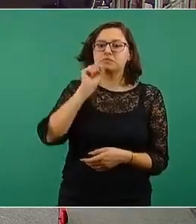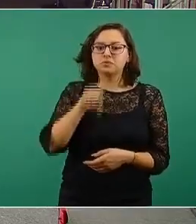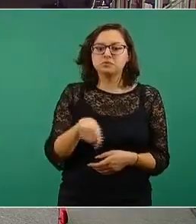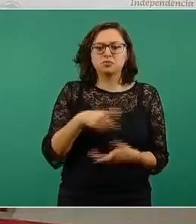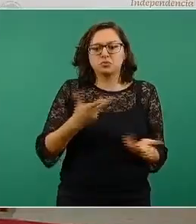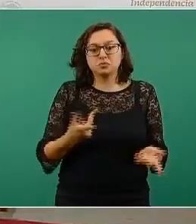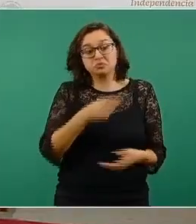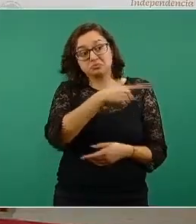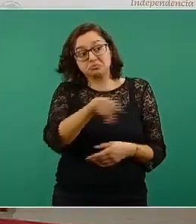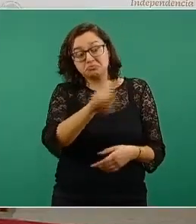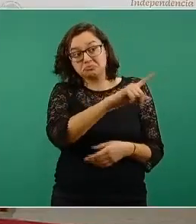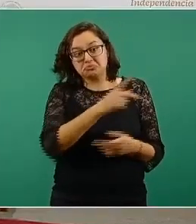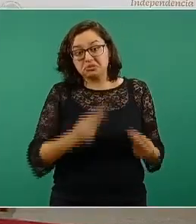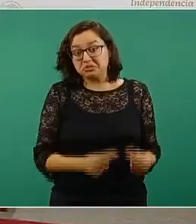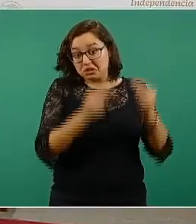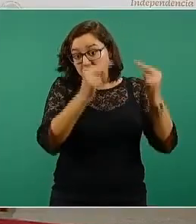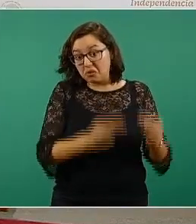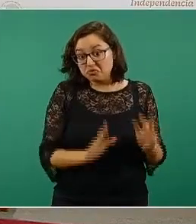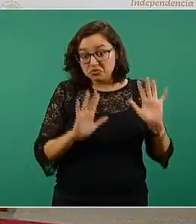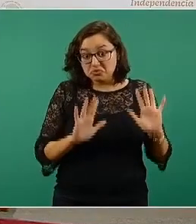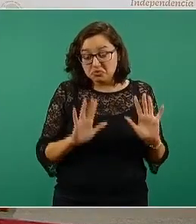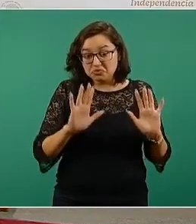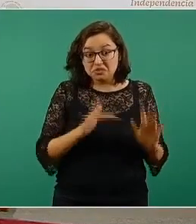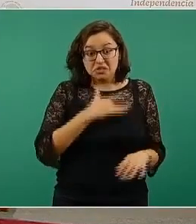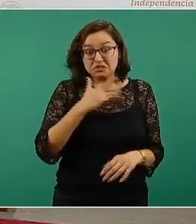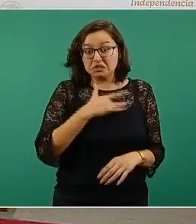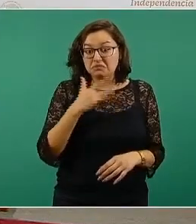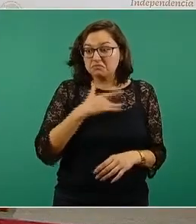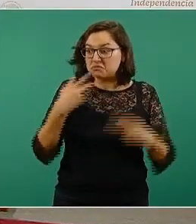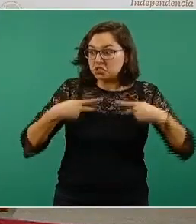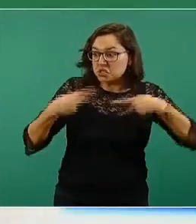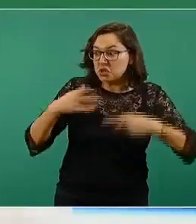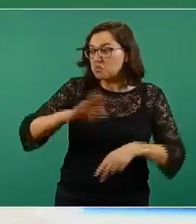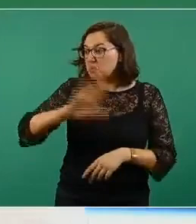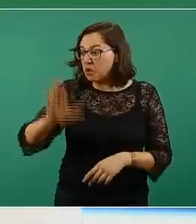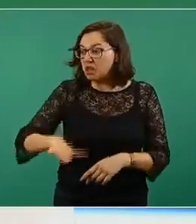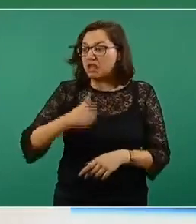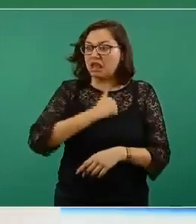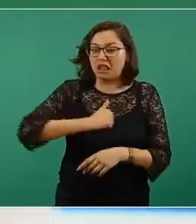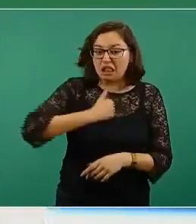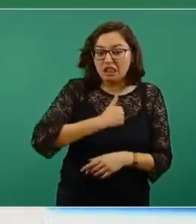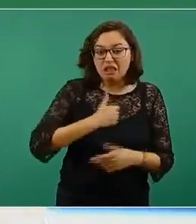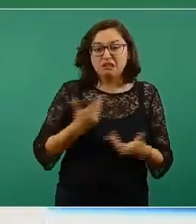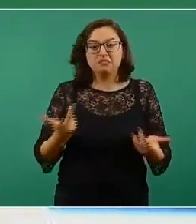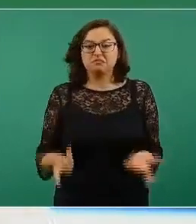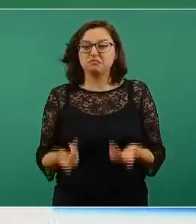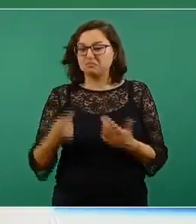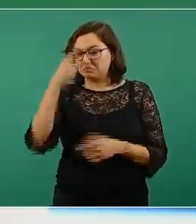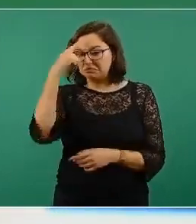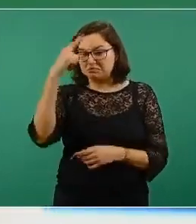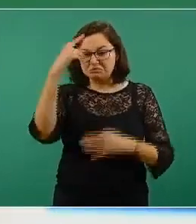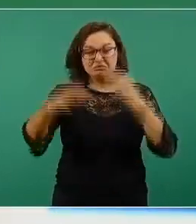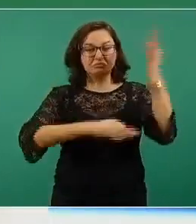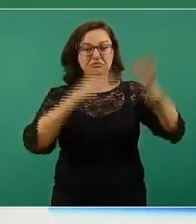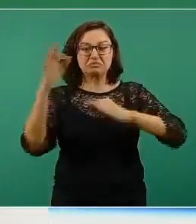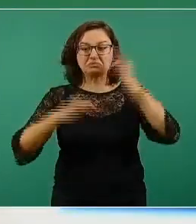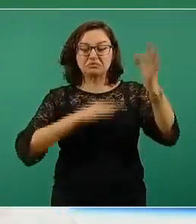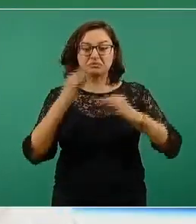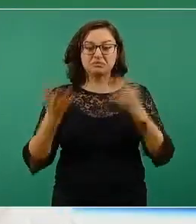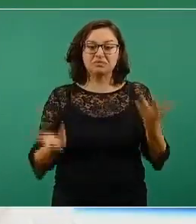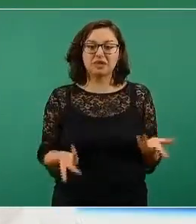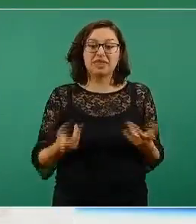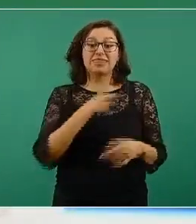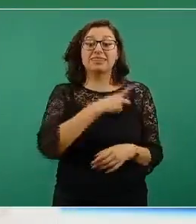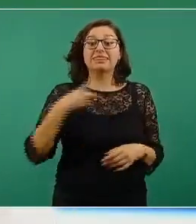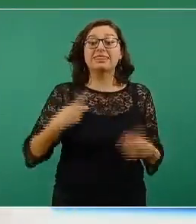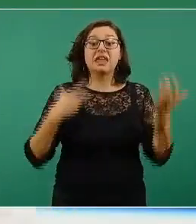sufra, desde luego que la gente muera, y entonces se han obsesionado para poner un contraste como de que esa es la expectativa de